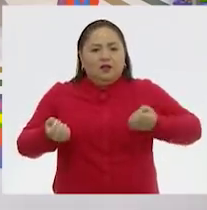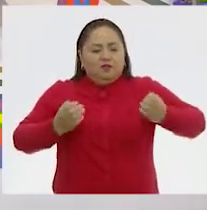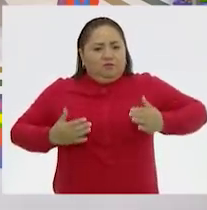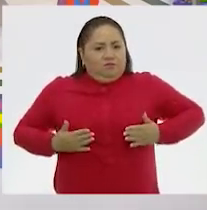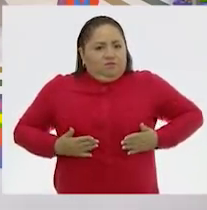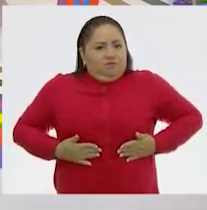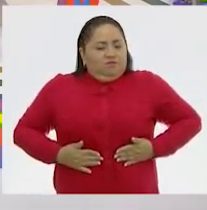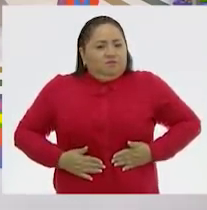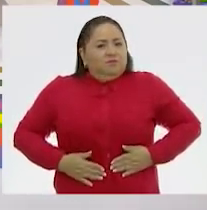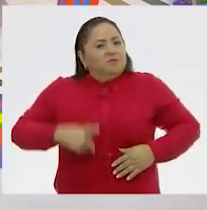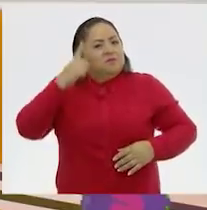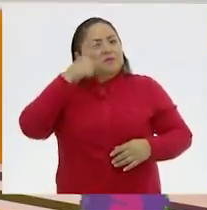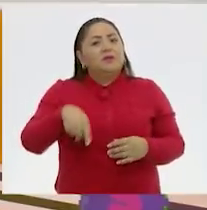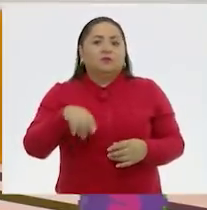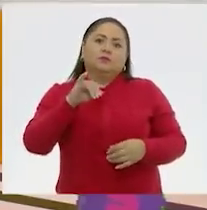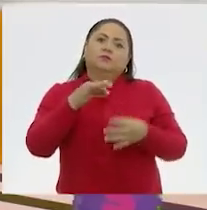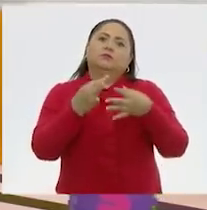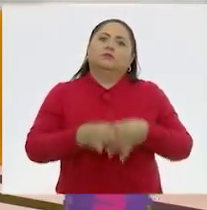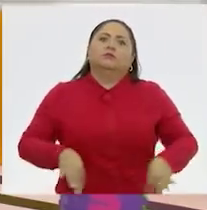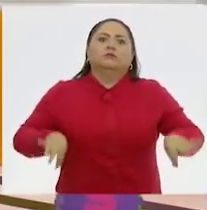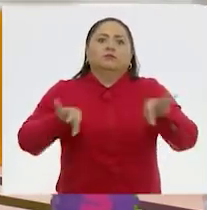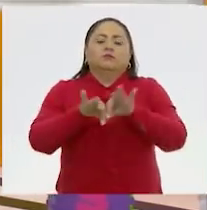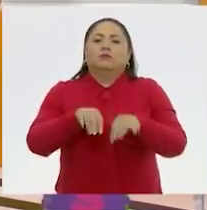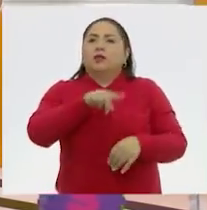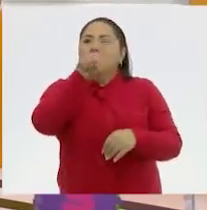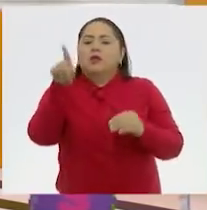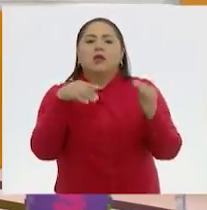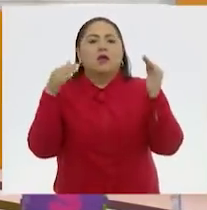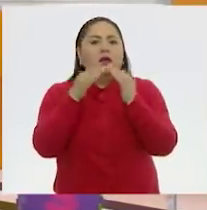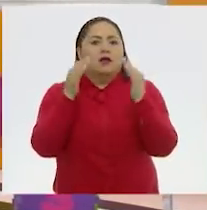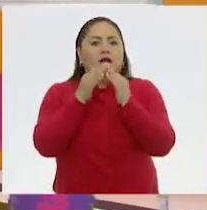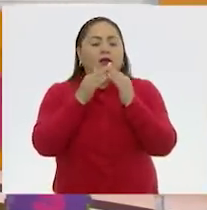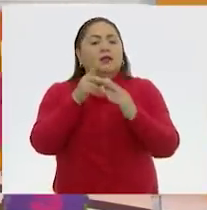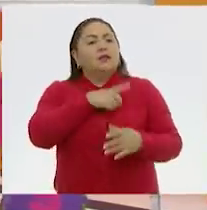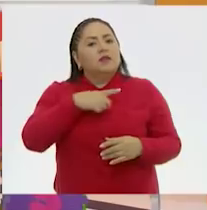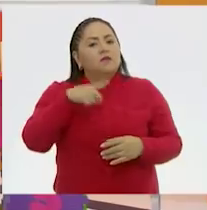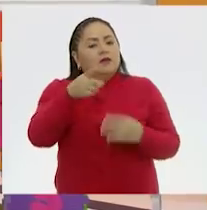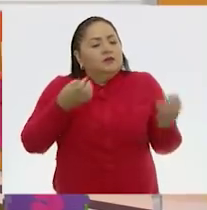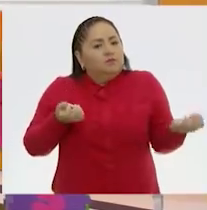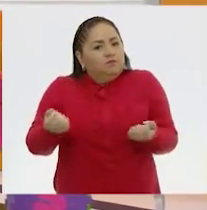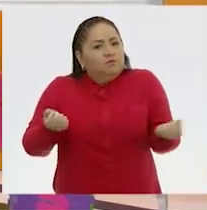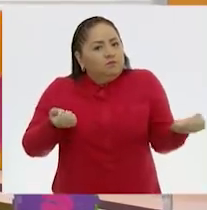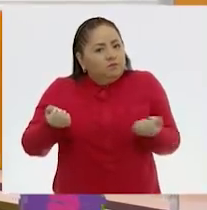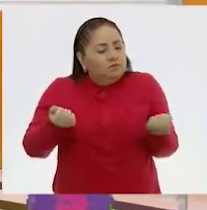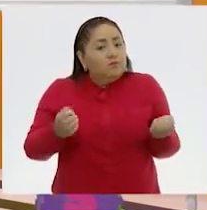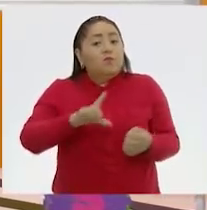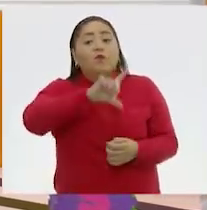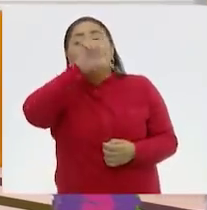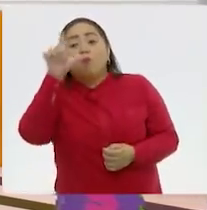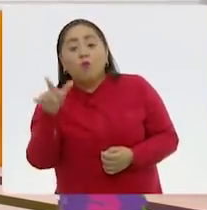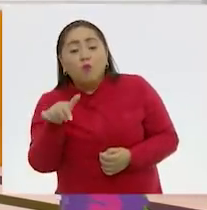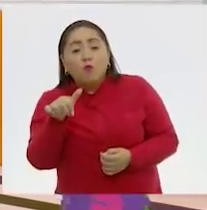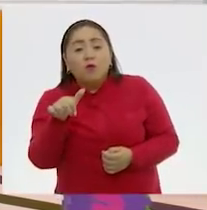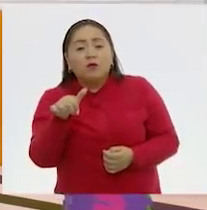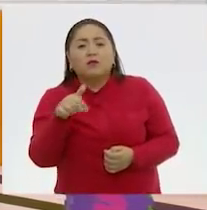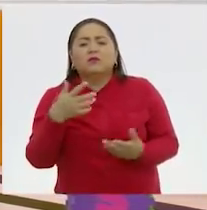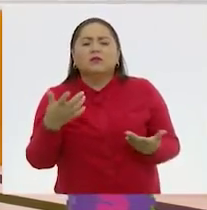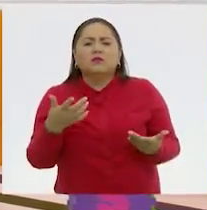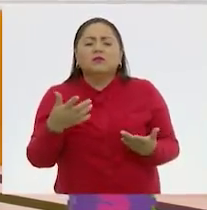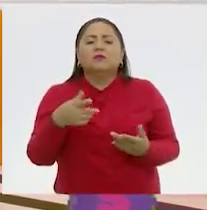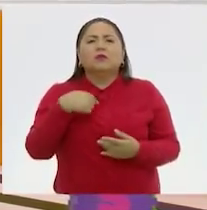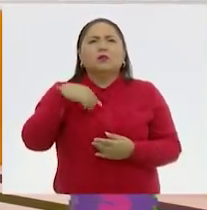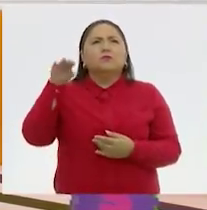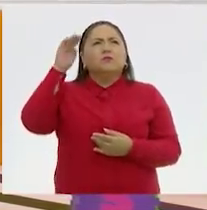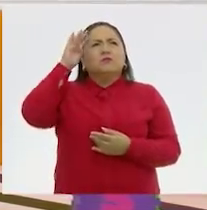forma, porque eso es algo muy importante. Allá en casa hay que hacer ejercicio. Después